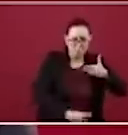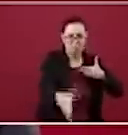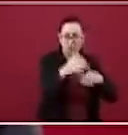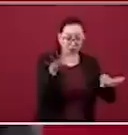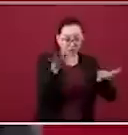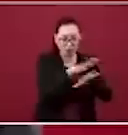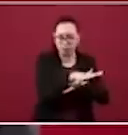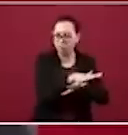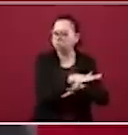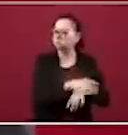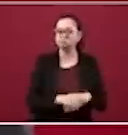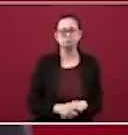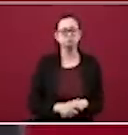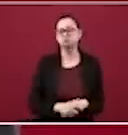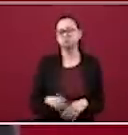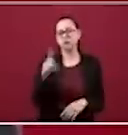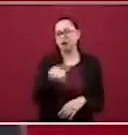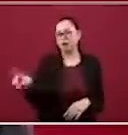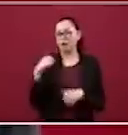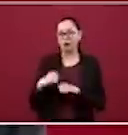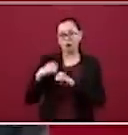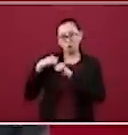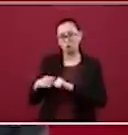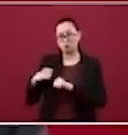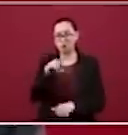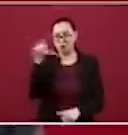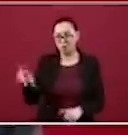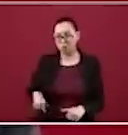Se reducen los sueldos de los altos funcionarios públicos.